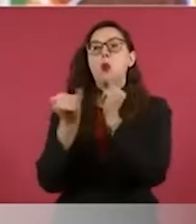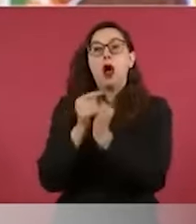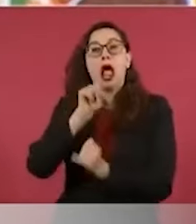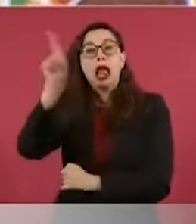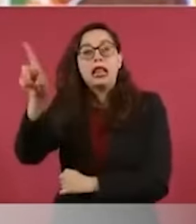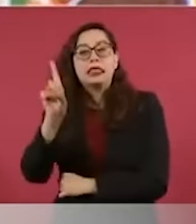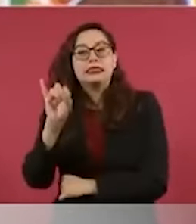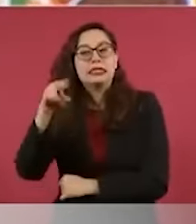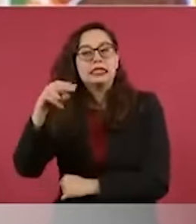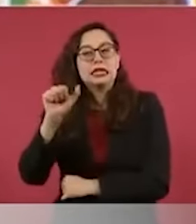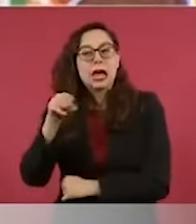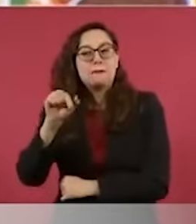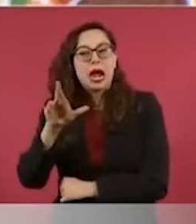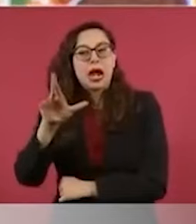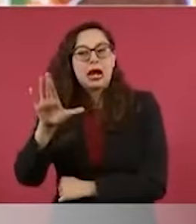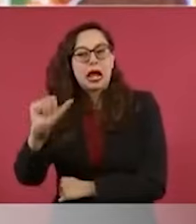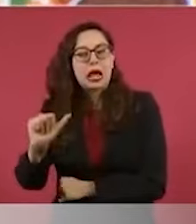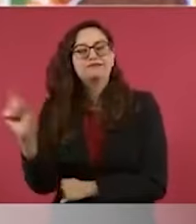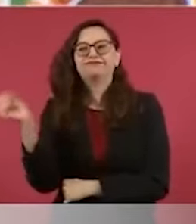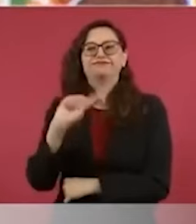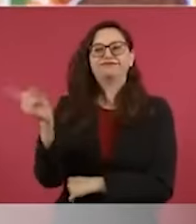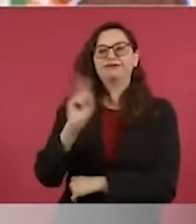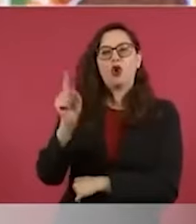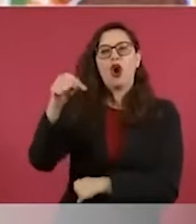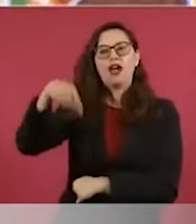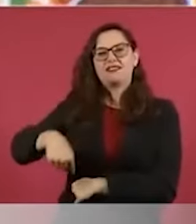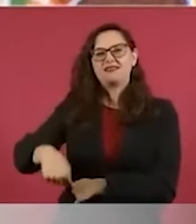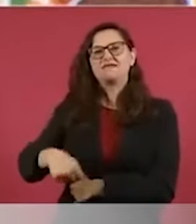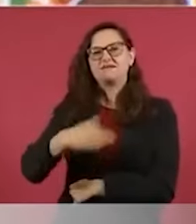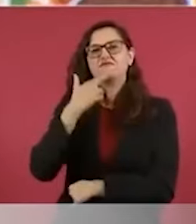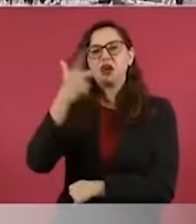Dinamarca es mejor que en Dinamarca